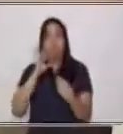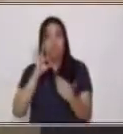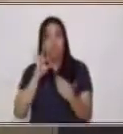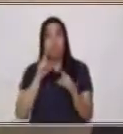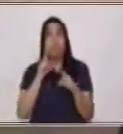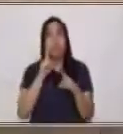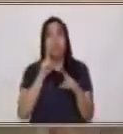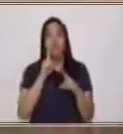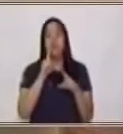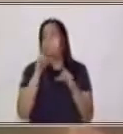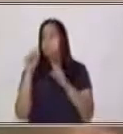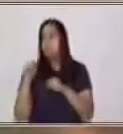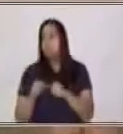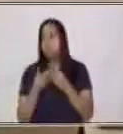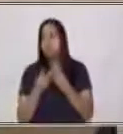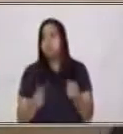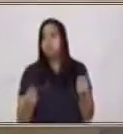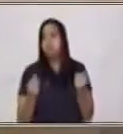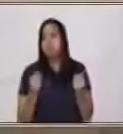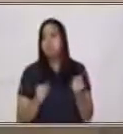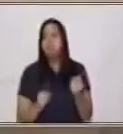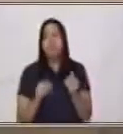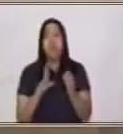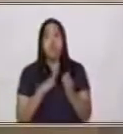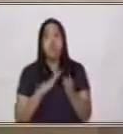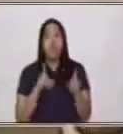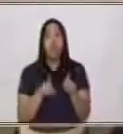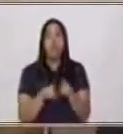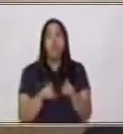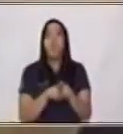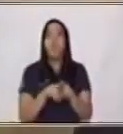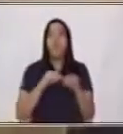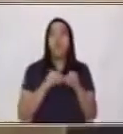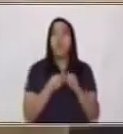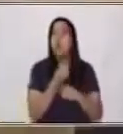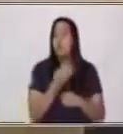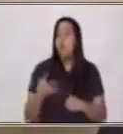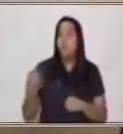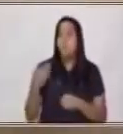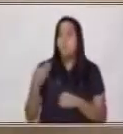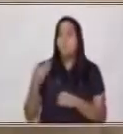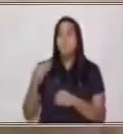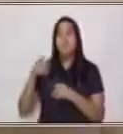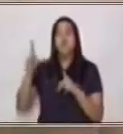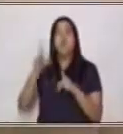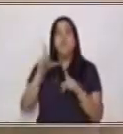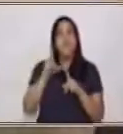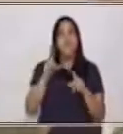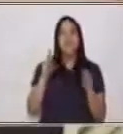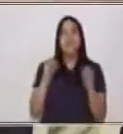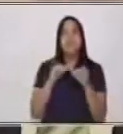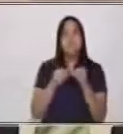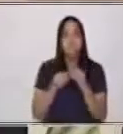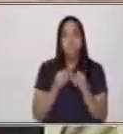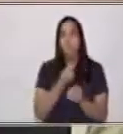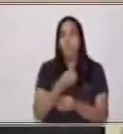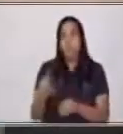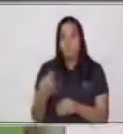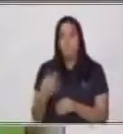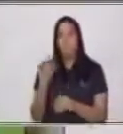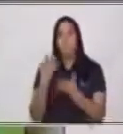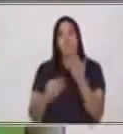bien, vamos a ir a la práctica. Nos piden resolver, utilizando el método de matriz inversa,